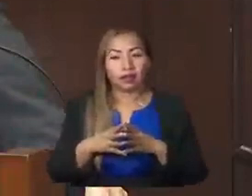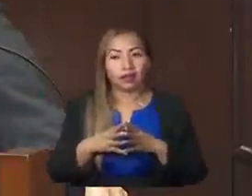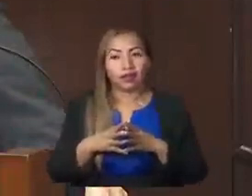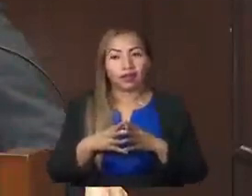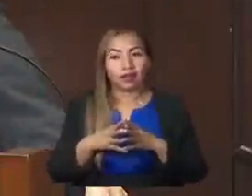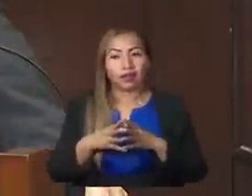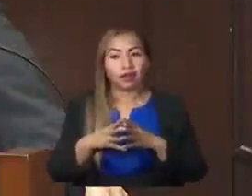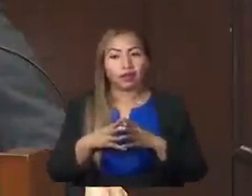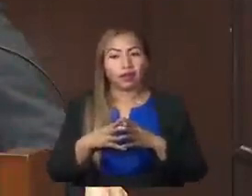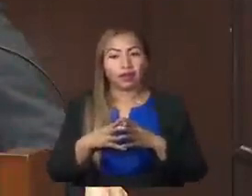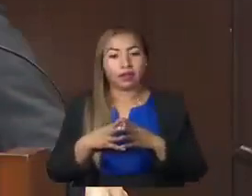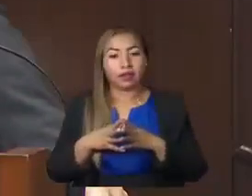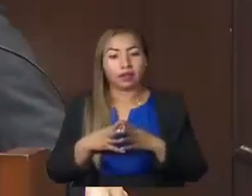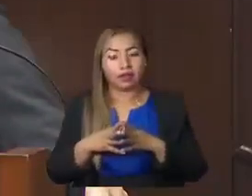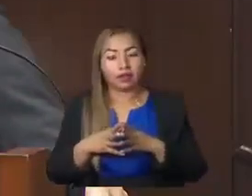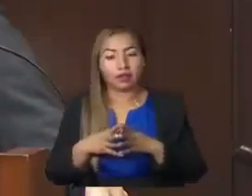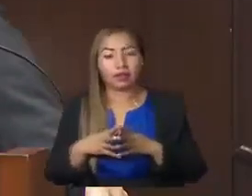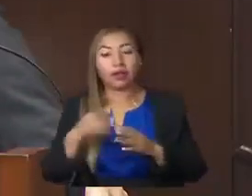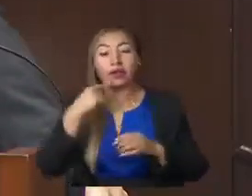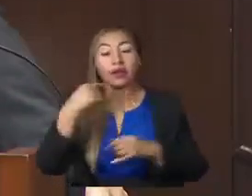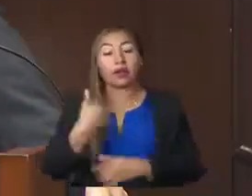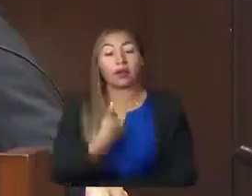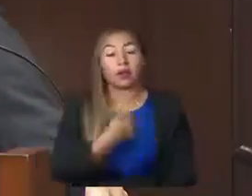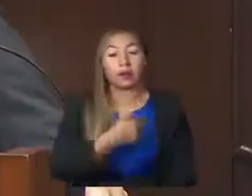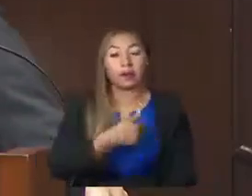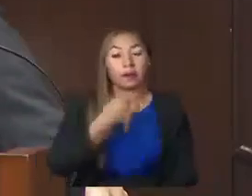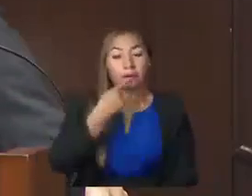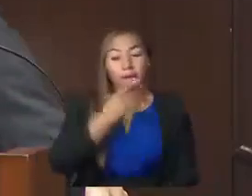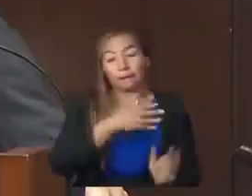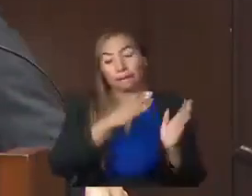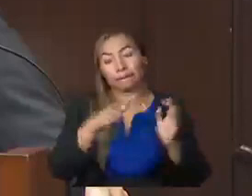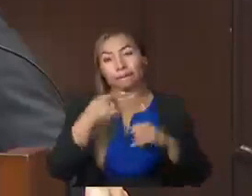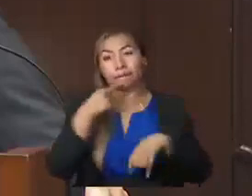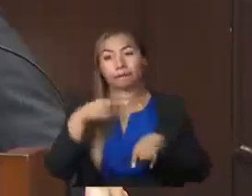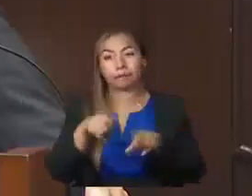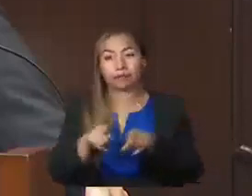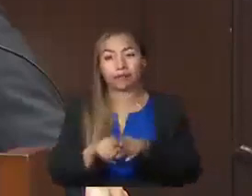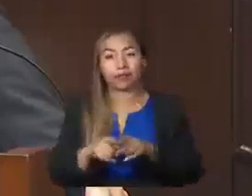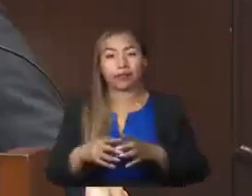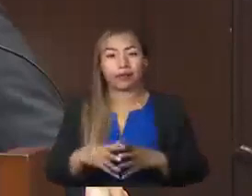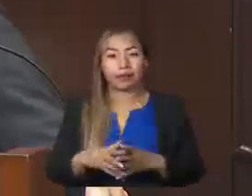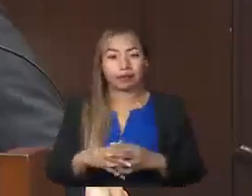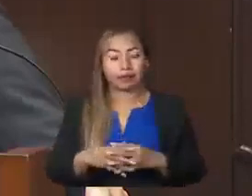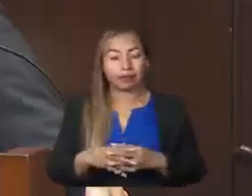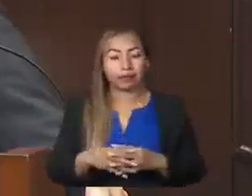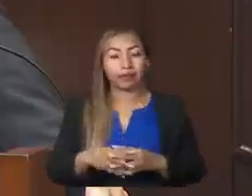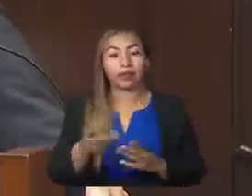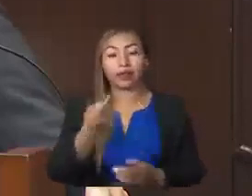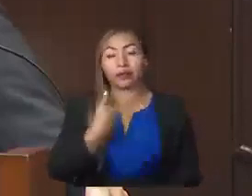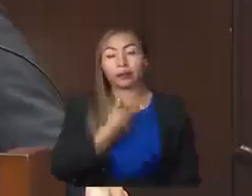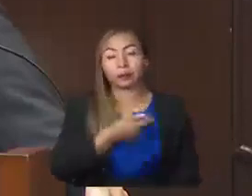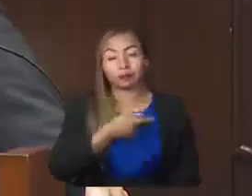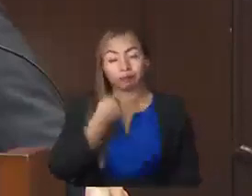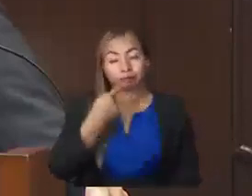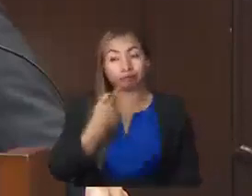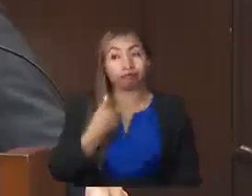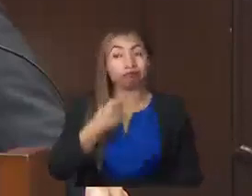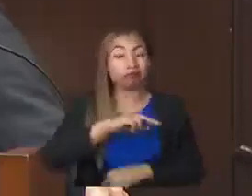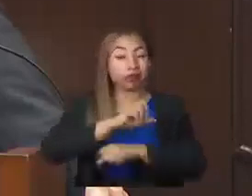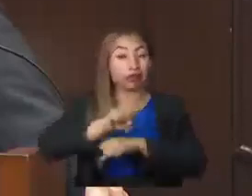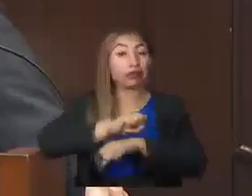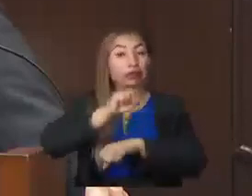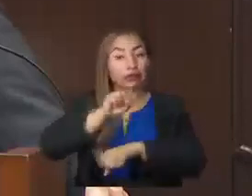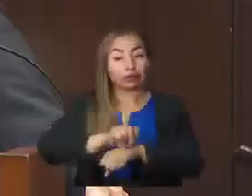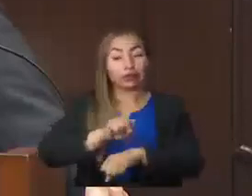Igualmente, en la tarea autocrítica, nosotros como órganos legislativos le debemos a la sociedad